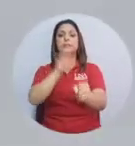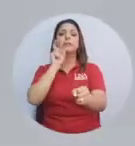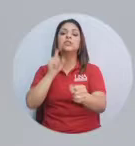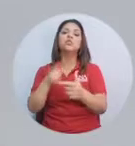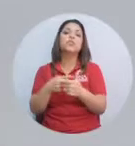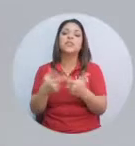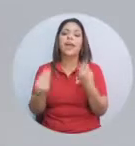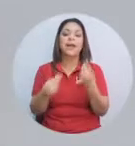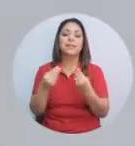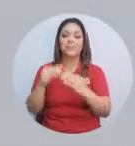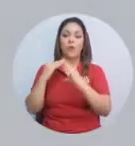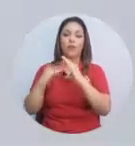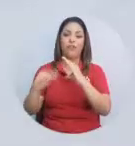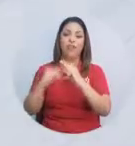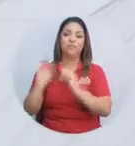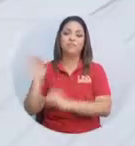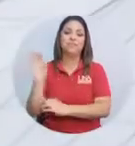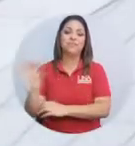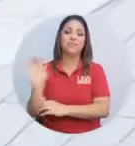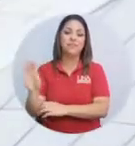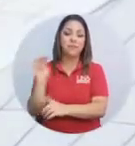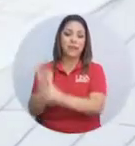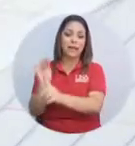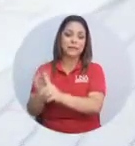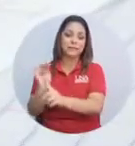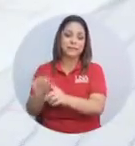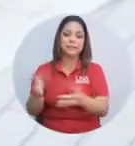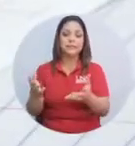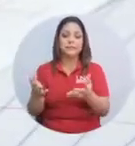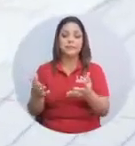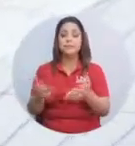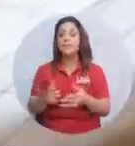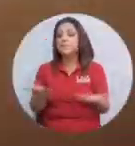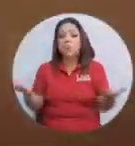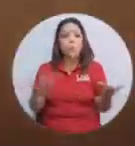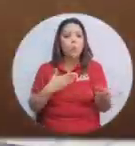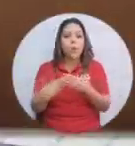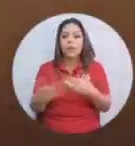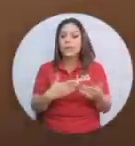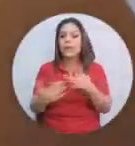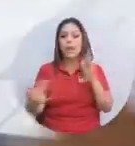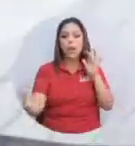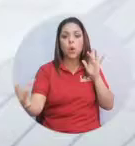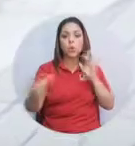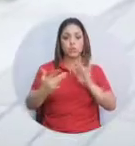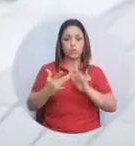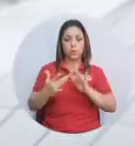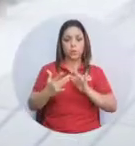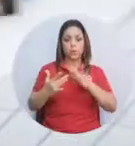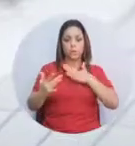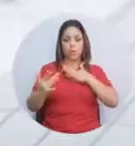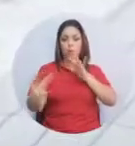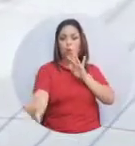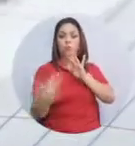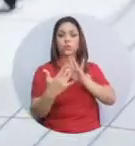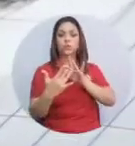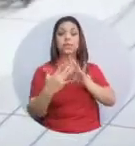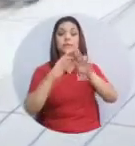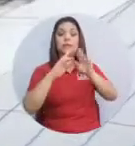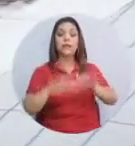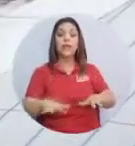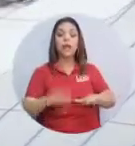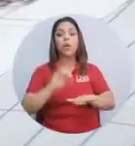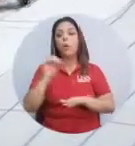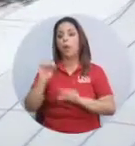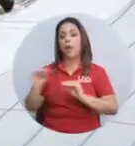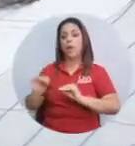correo electrónico. Todo lo que pueda servir para tener una conexión con usted hoy en términos digitales o no digitales,